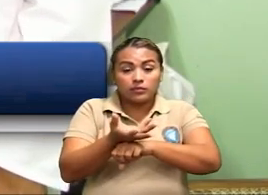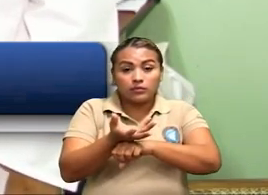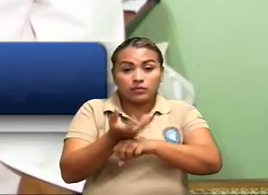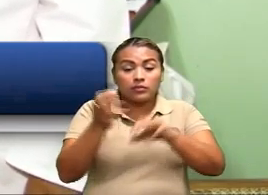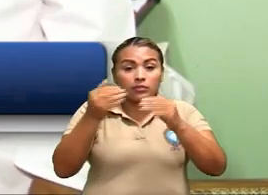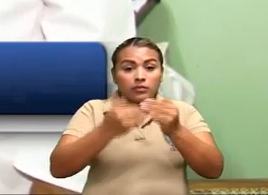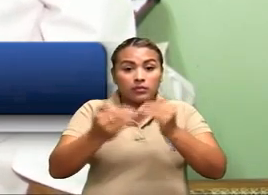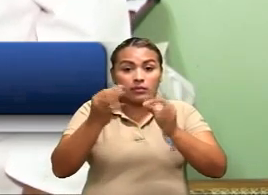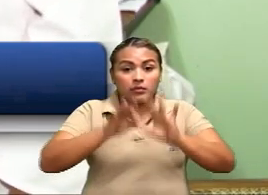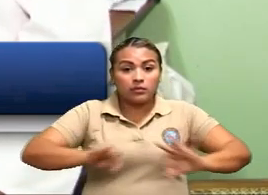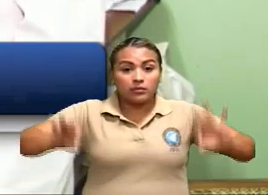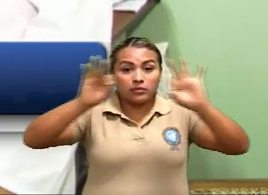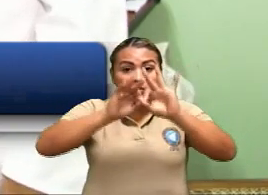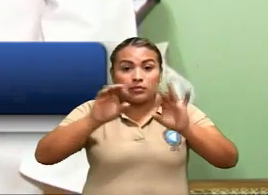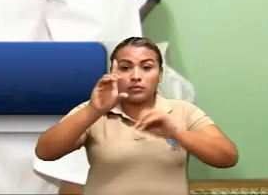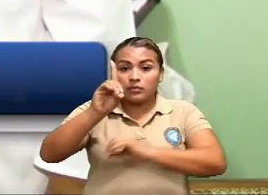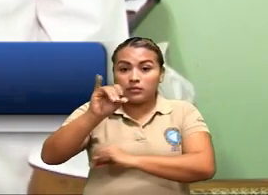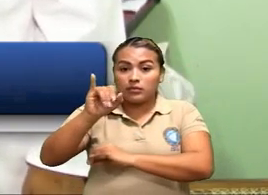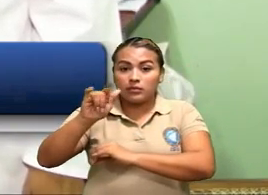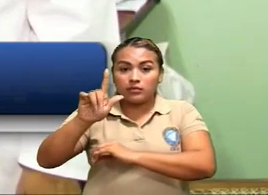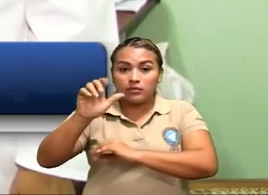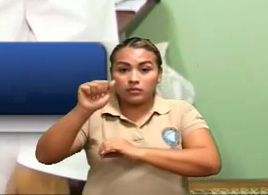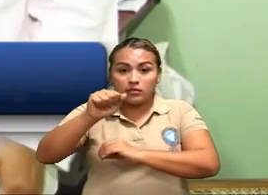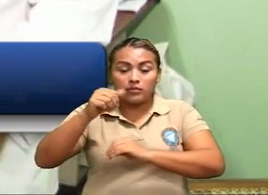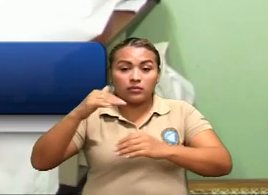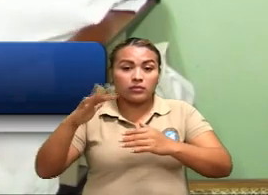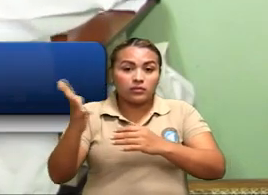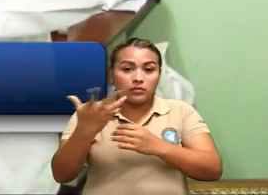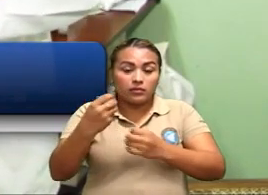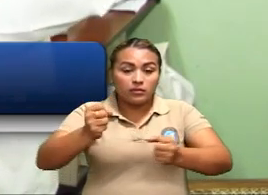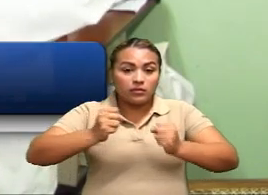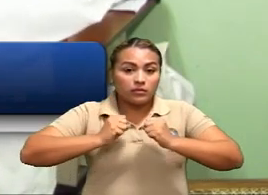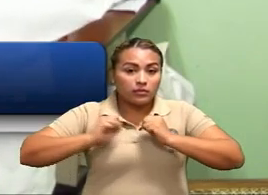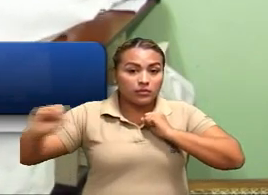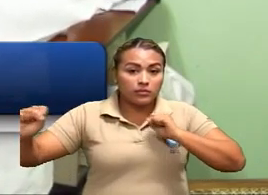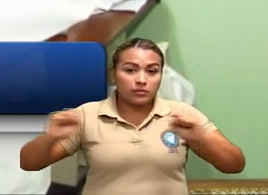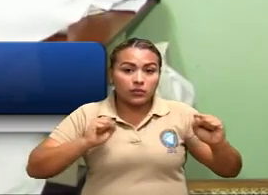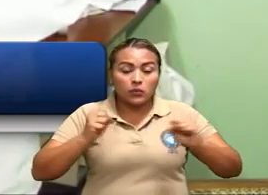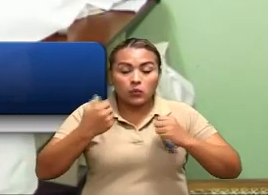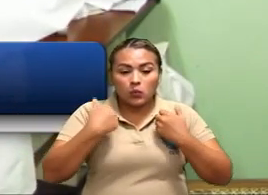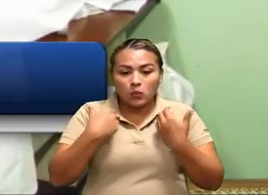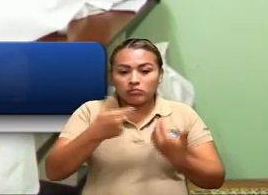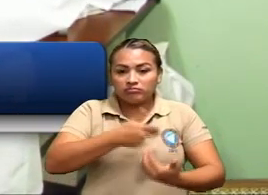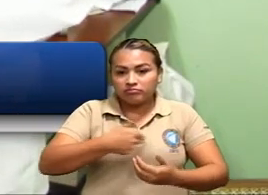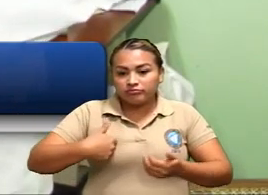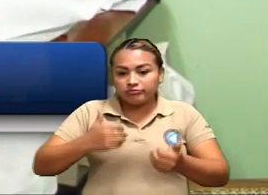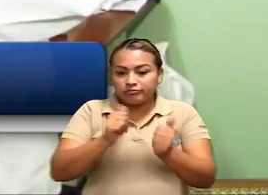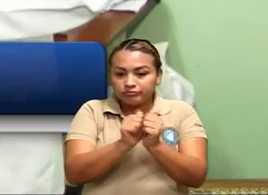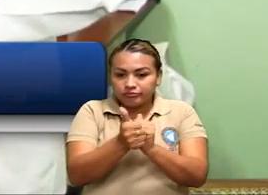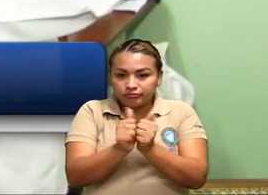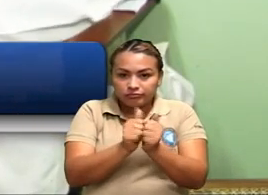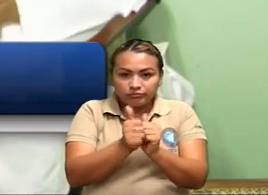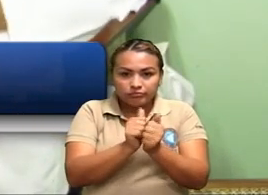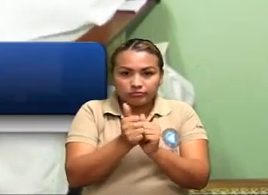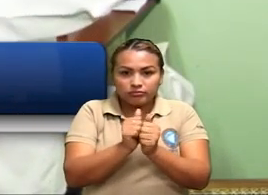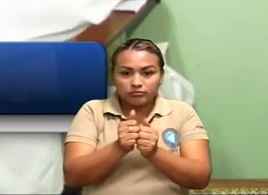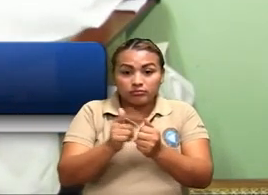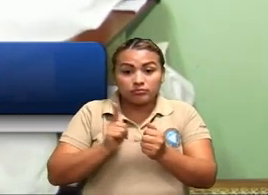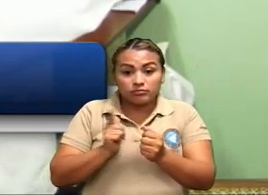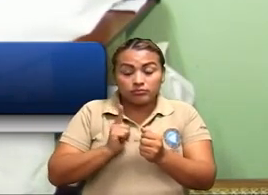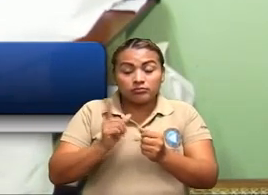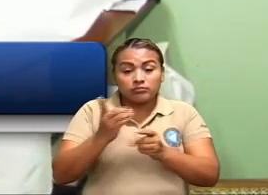principalmente, ¿verdad?, dieta de la mano con ejercicio. Porque no podemos hacer una dieta o sin ejercicio. Tiene que ir de la mano,